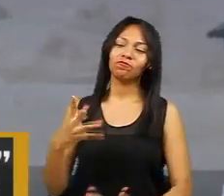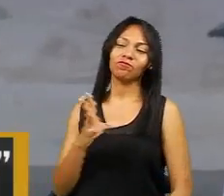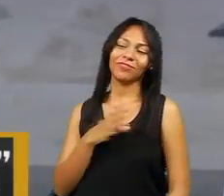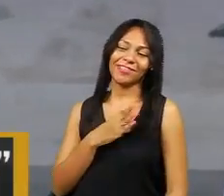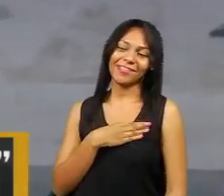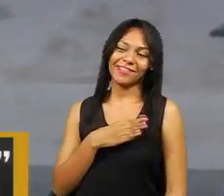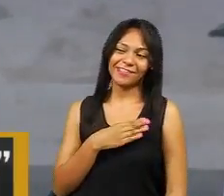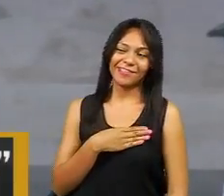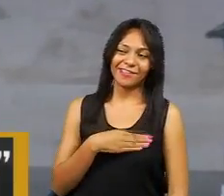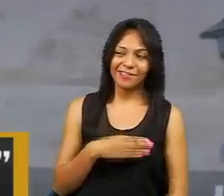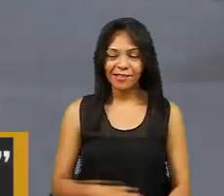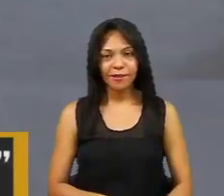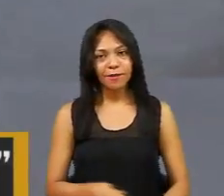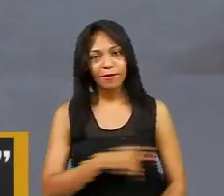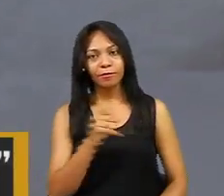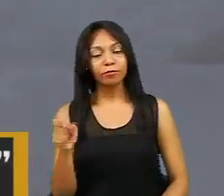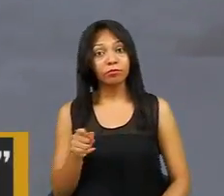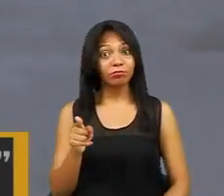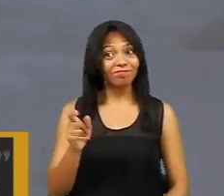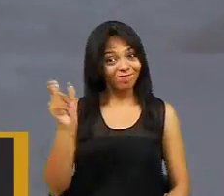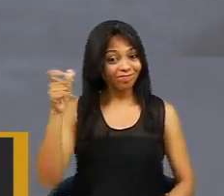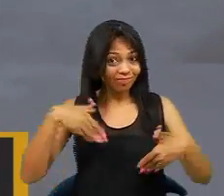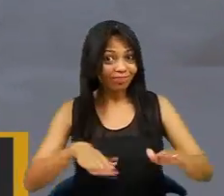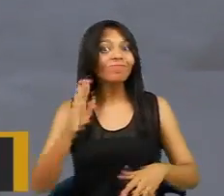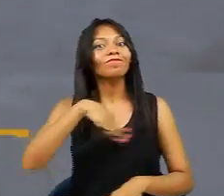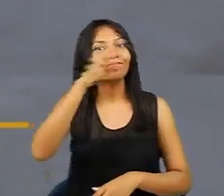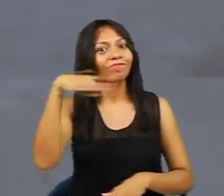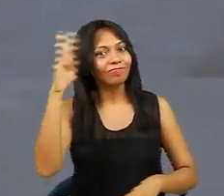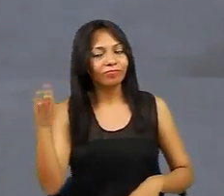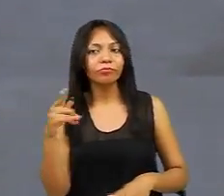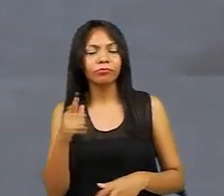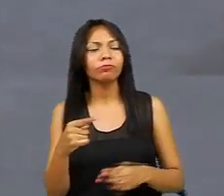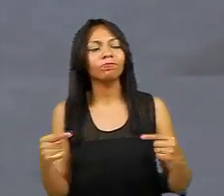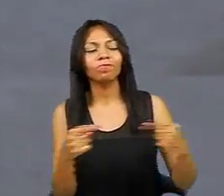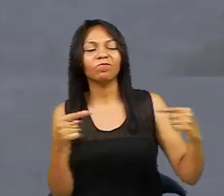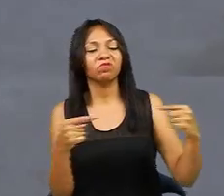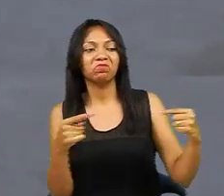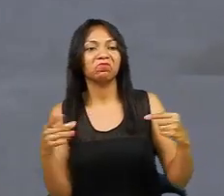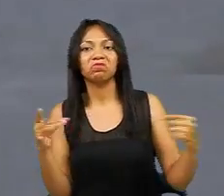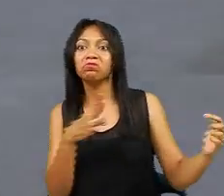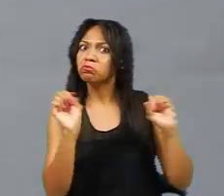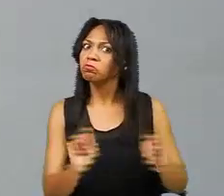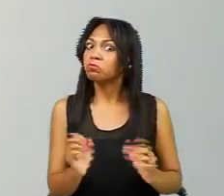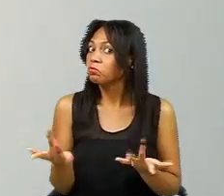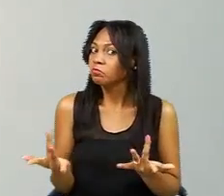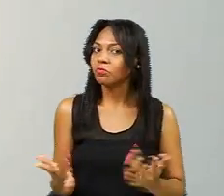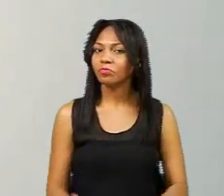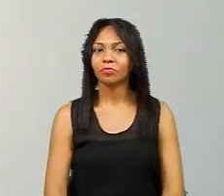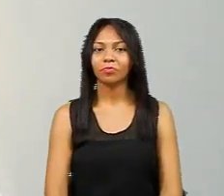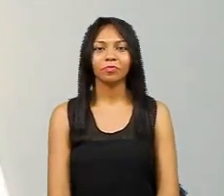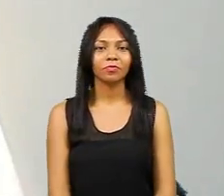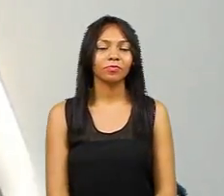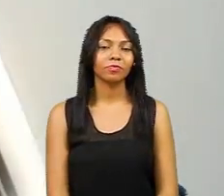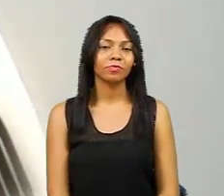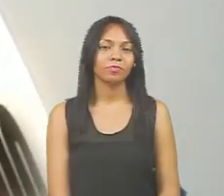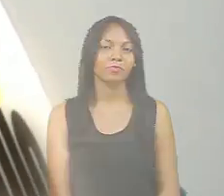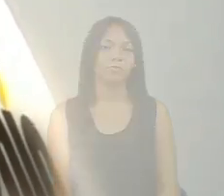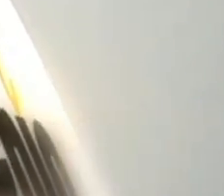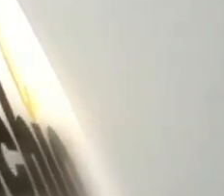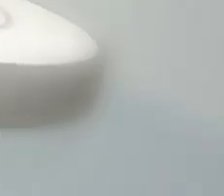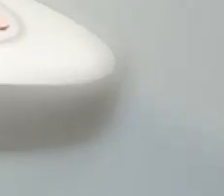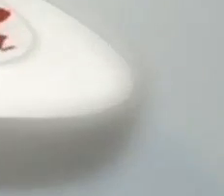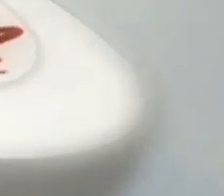augura grandes éxitos para el BMX barranqueño en próximas competencias. Hasta aquí los deportes, con